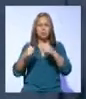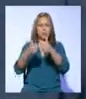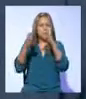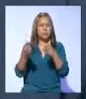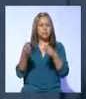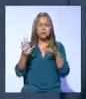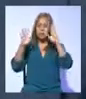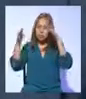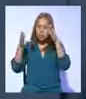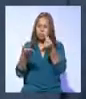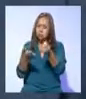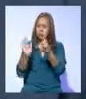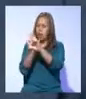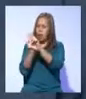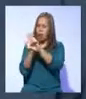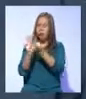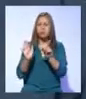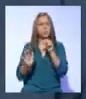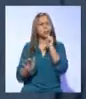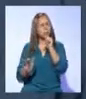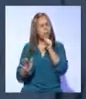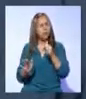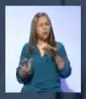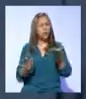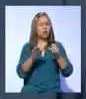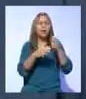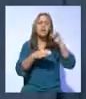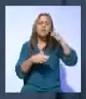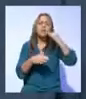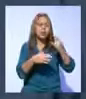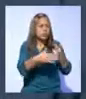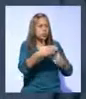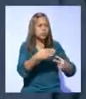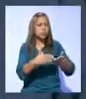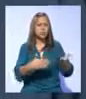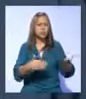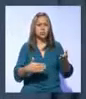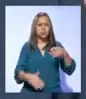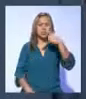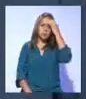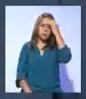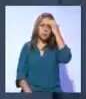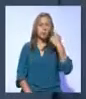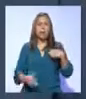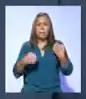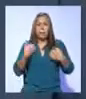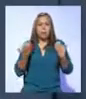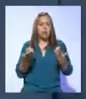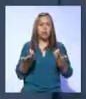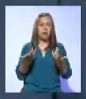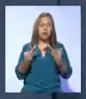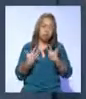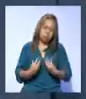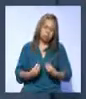vista social, en los perjuicios que pueden tener para los niños las decisiones legislativas que se toman. Por eso, dando